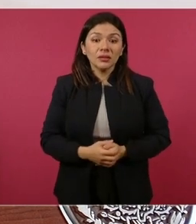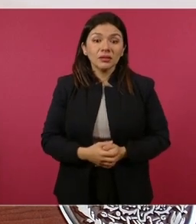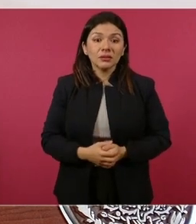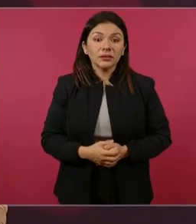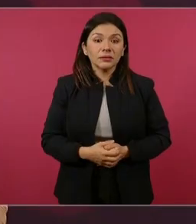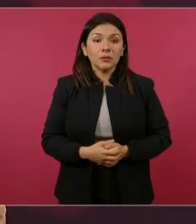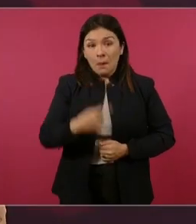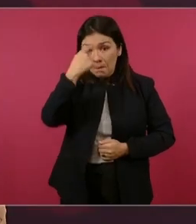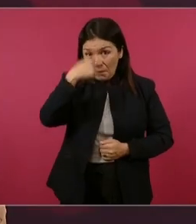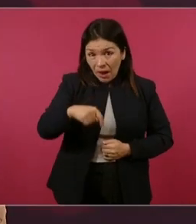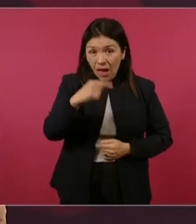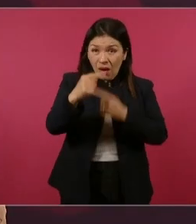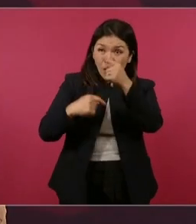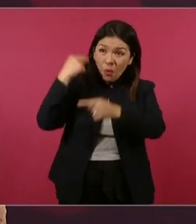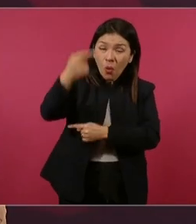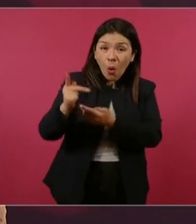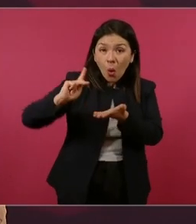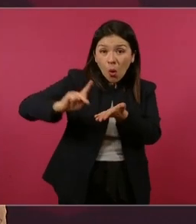para que no se repitan